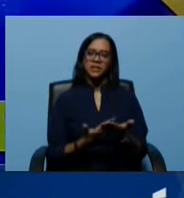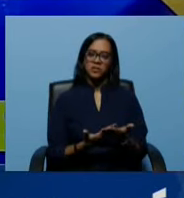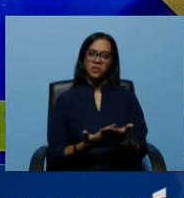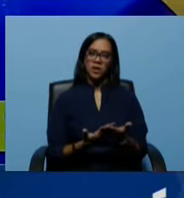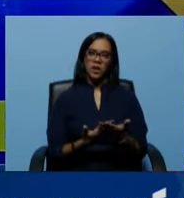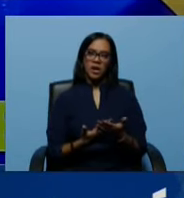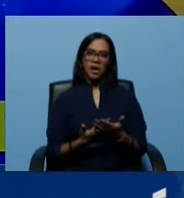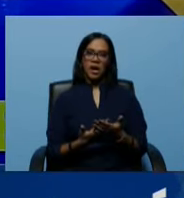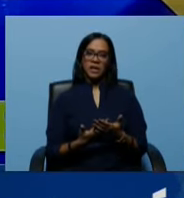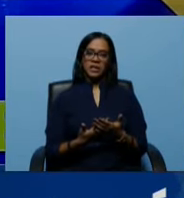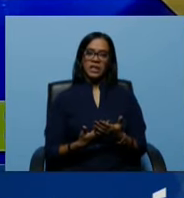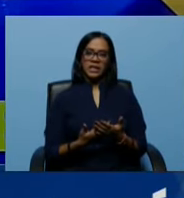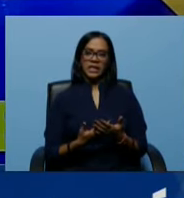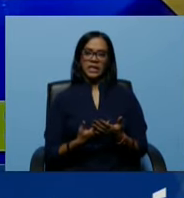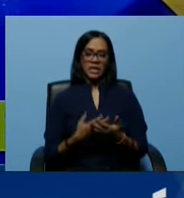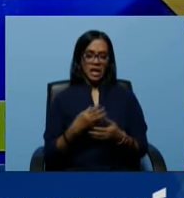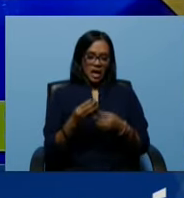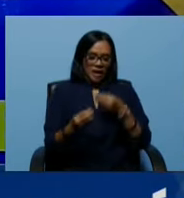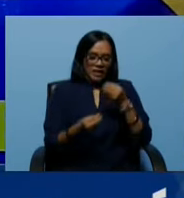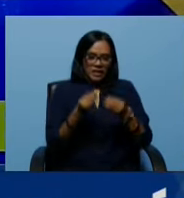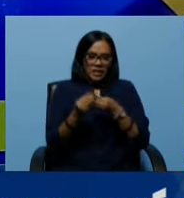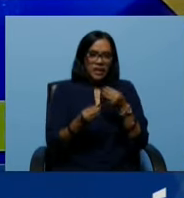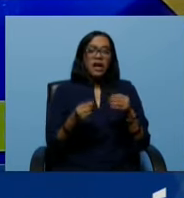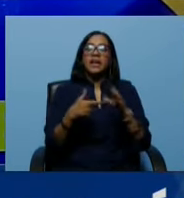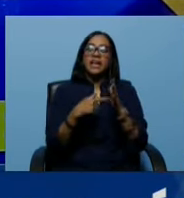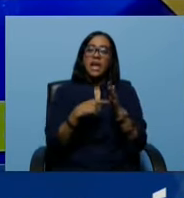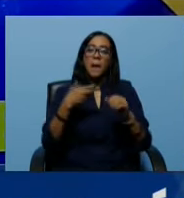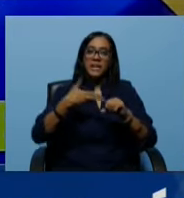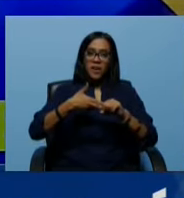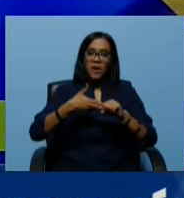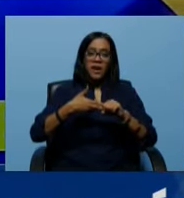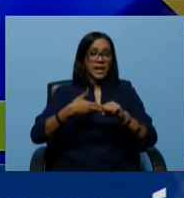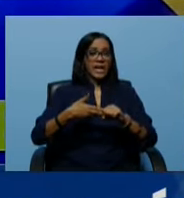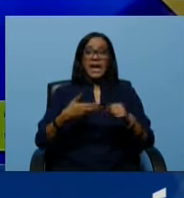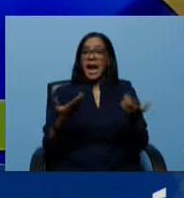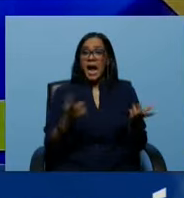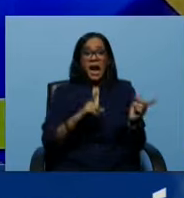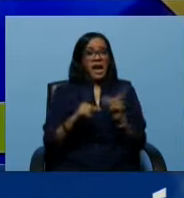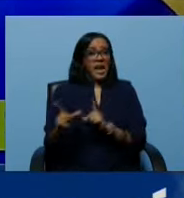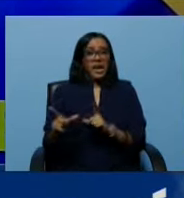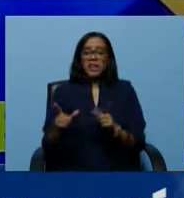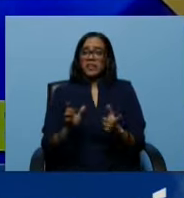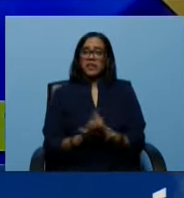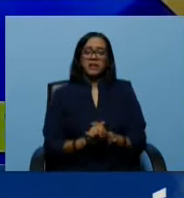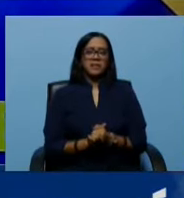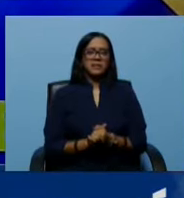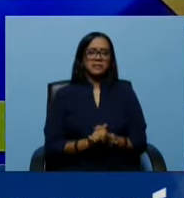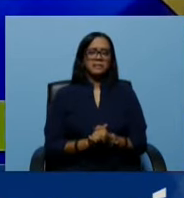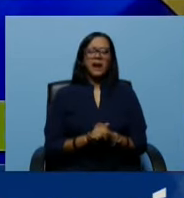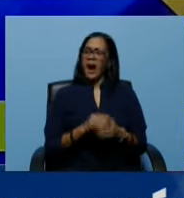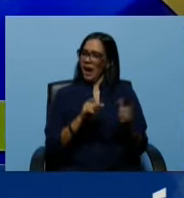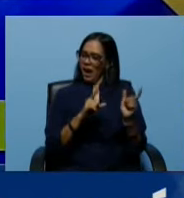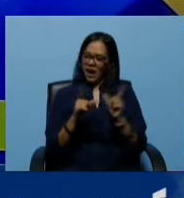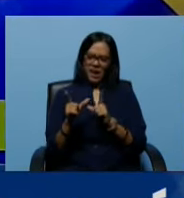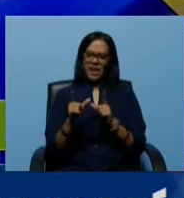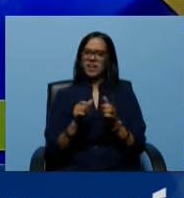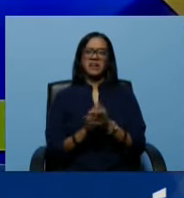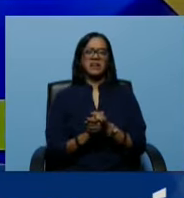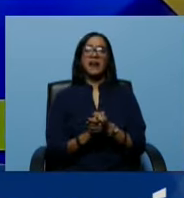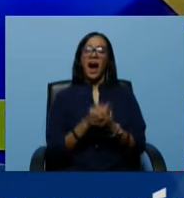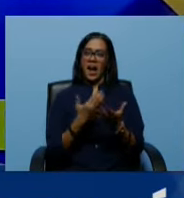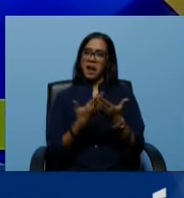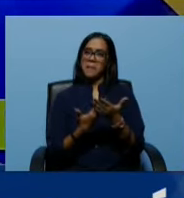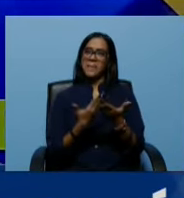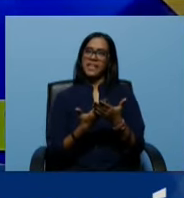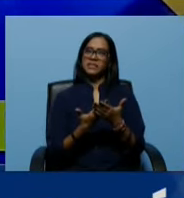el peso del metabolismo, del rentismo petrolero, era determinante, compañero. Era determinante el peso del